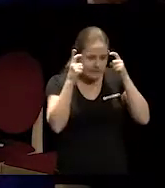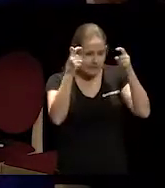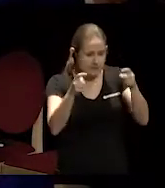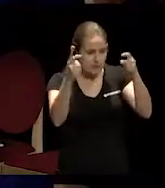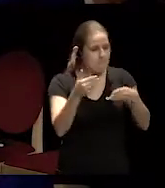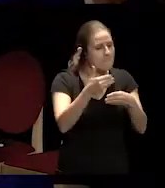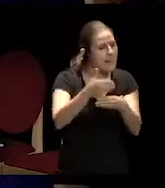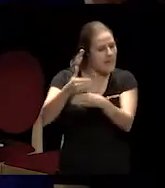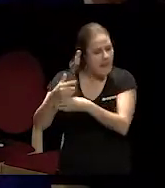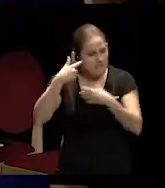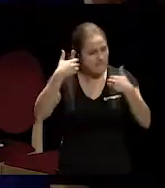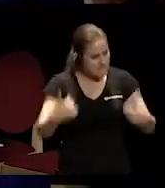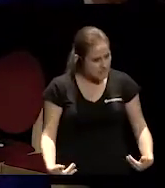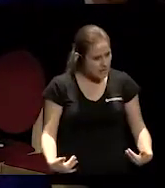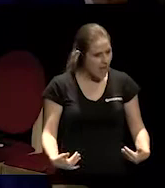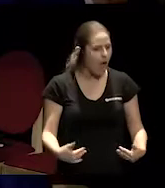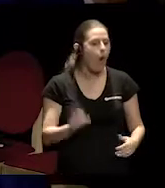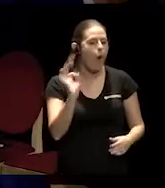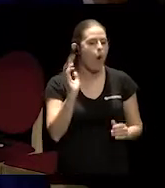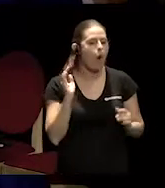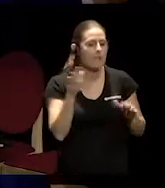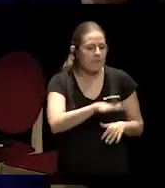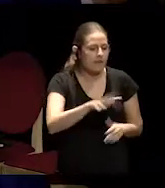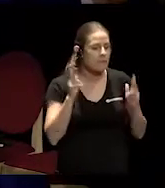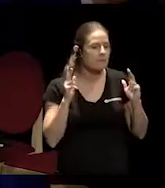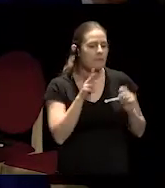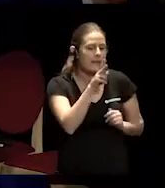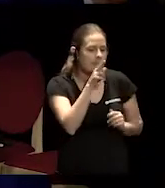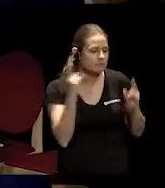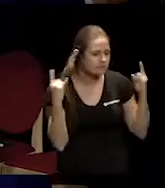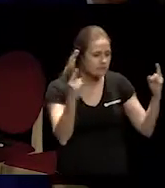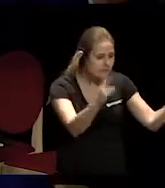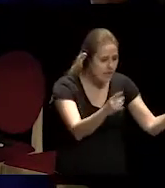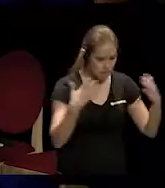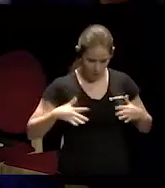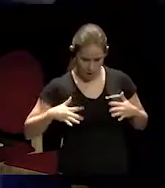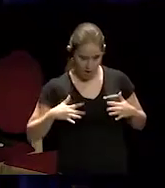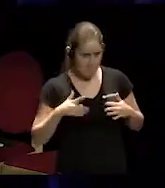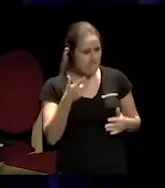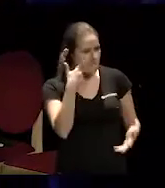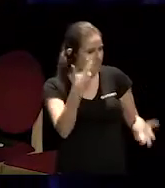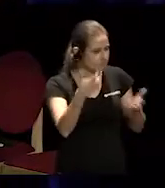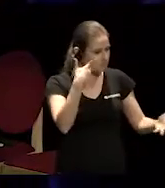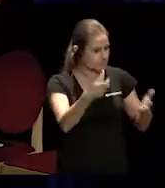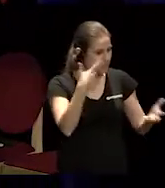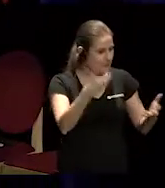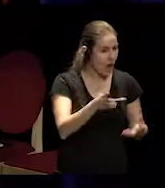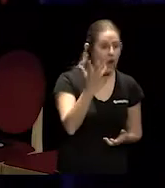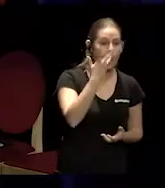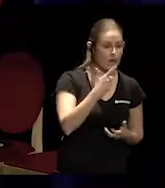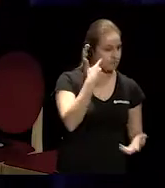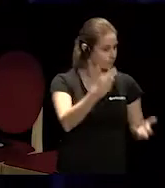barreras físicas de los espacios verdes como que los disfraces que llevaran pudieran resaltar sobremanera. Por consiguiente,